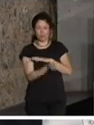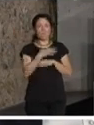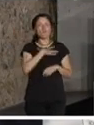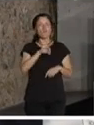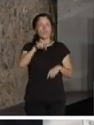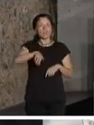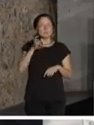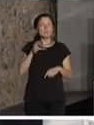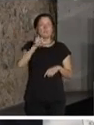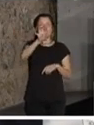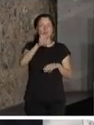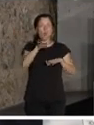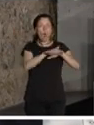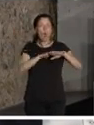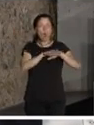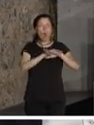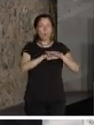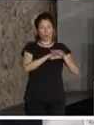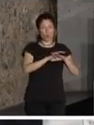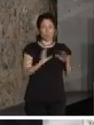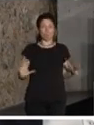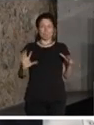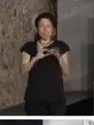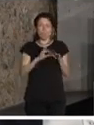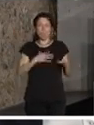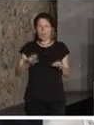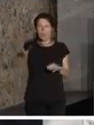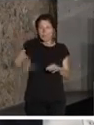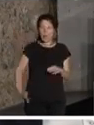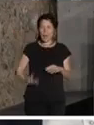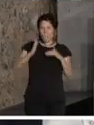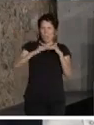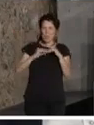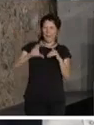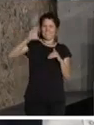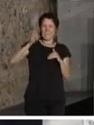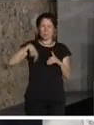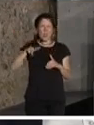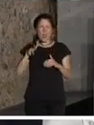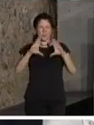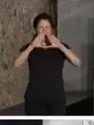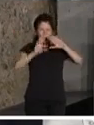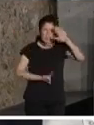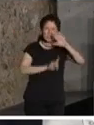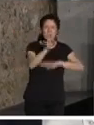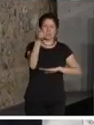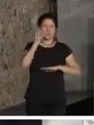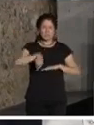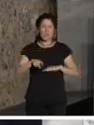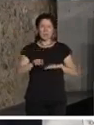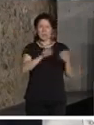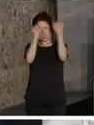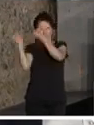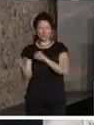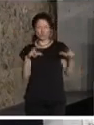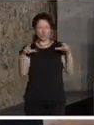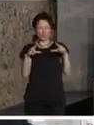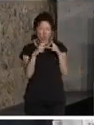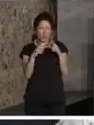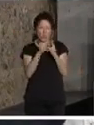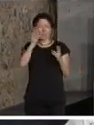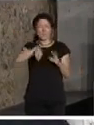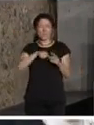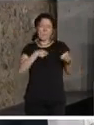haciendo posible que en este país haya un gobierno de coalición que sube el salario mínimo que Avanza en derechos feministas que crea un escudo social que